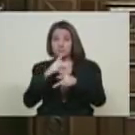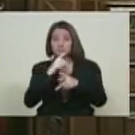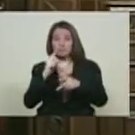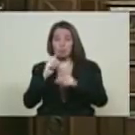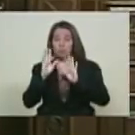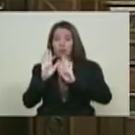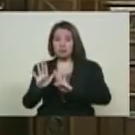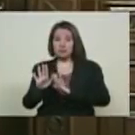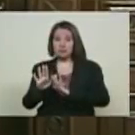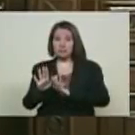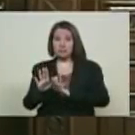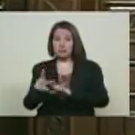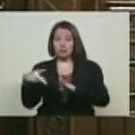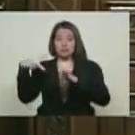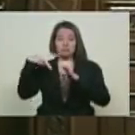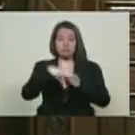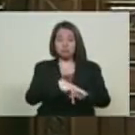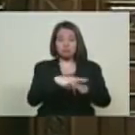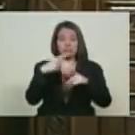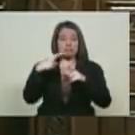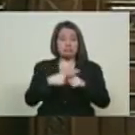están sometidos a la ley, ya